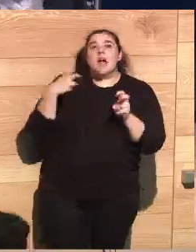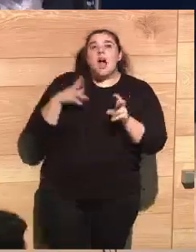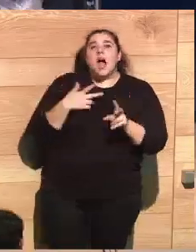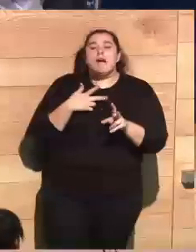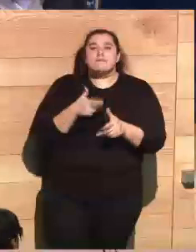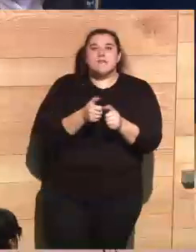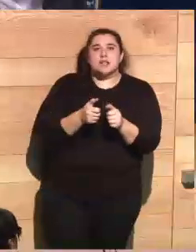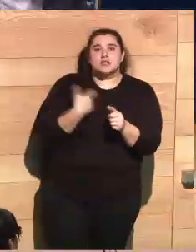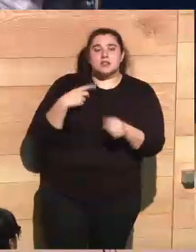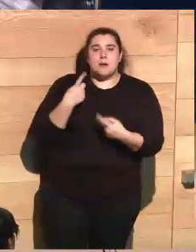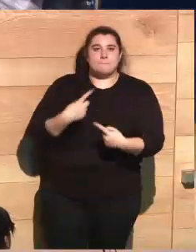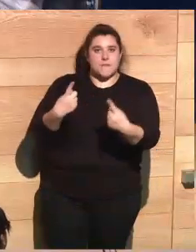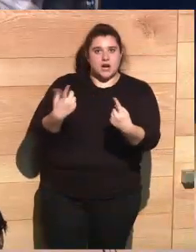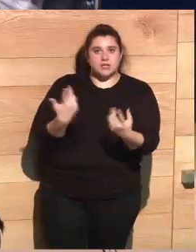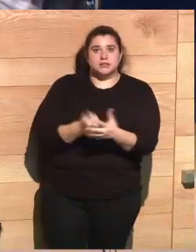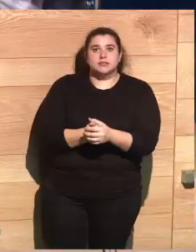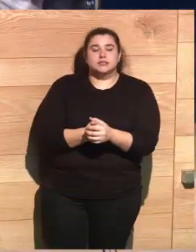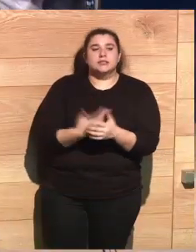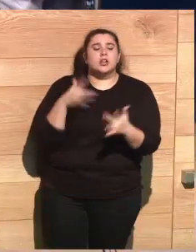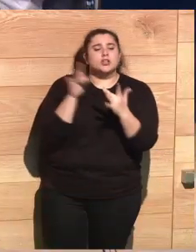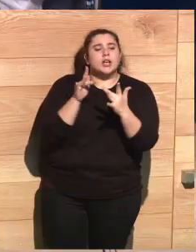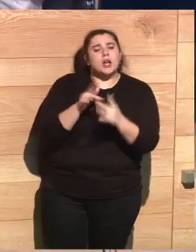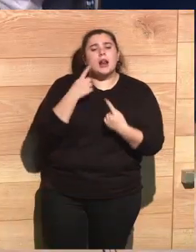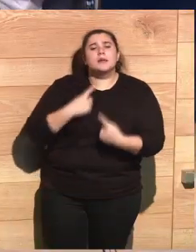juegos. ¿Cómo fue vuestro primer contacto con los videojuegos?